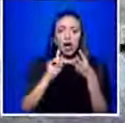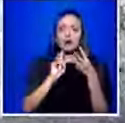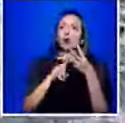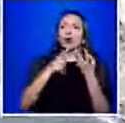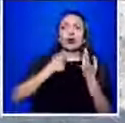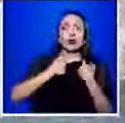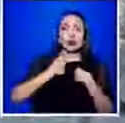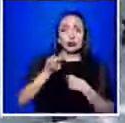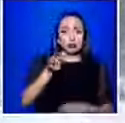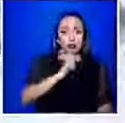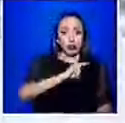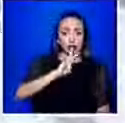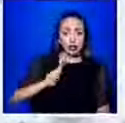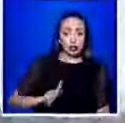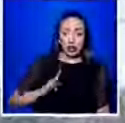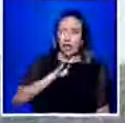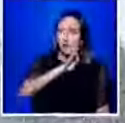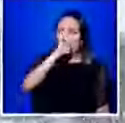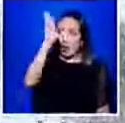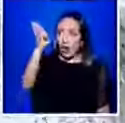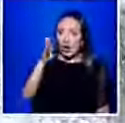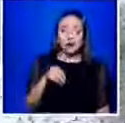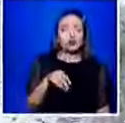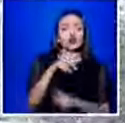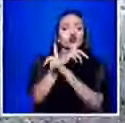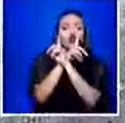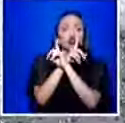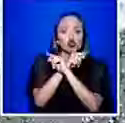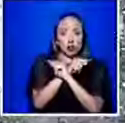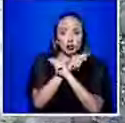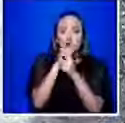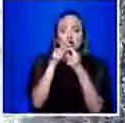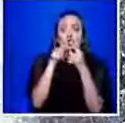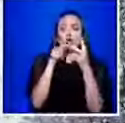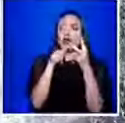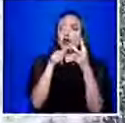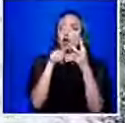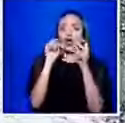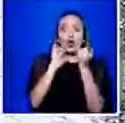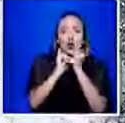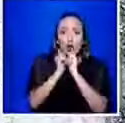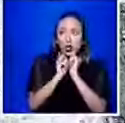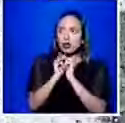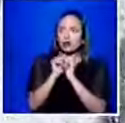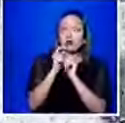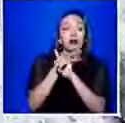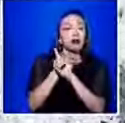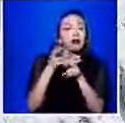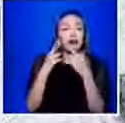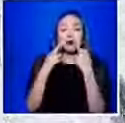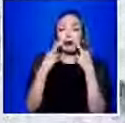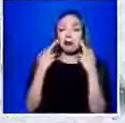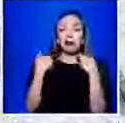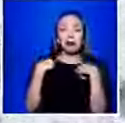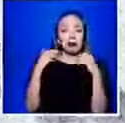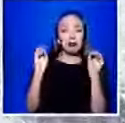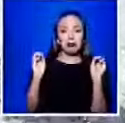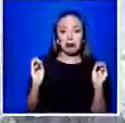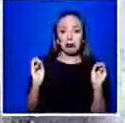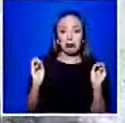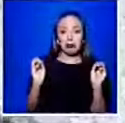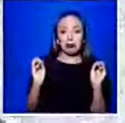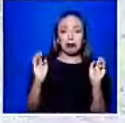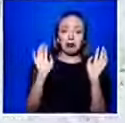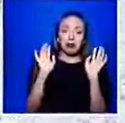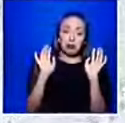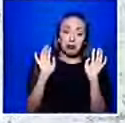gestión inclusive en las redes sociales, directamente con la empresa, pero no hay respuesta. Nos